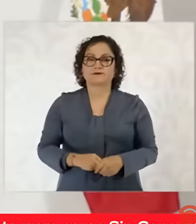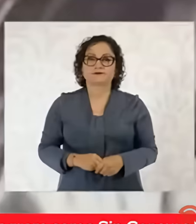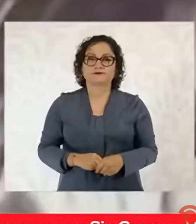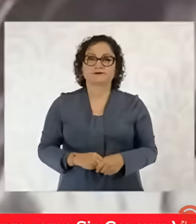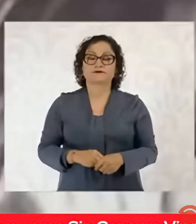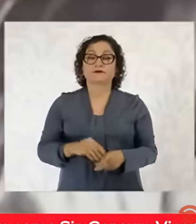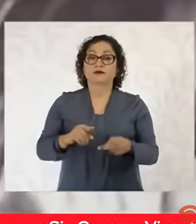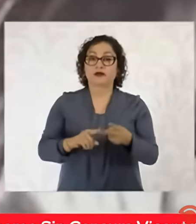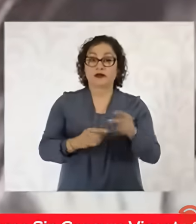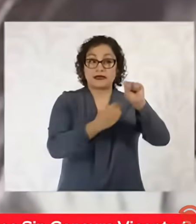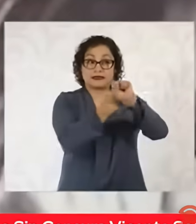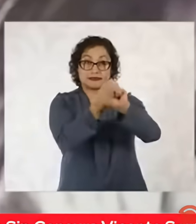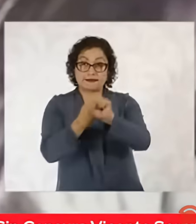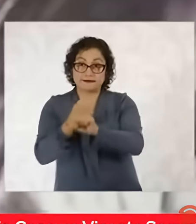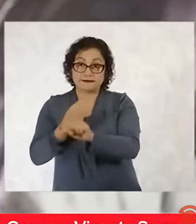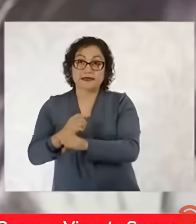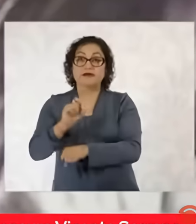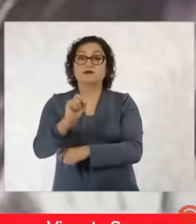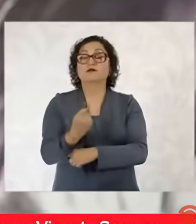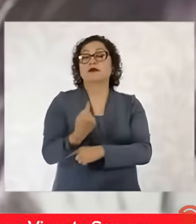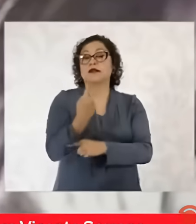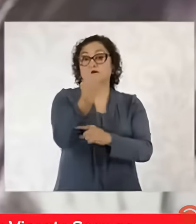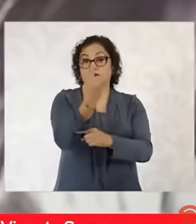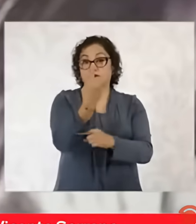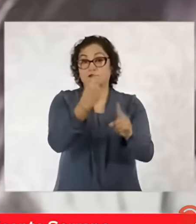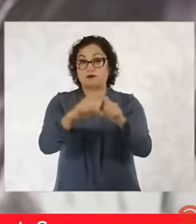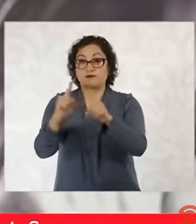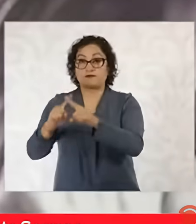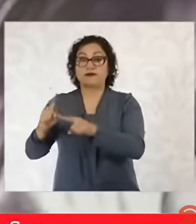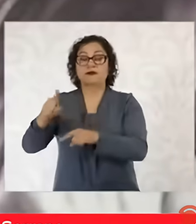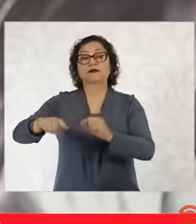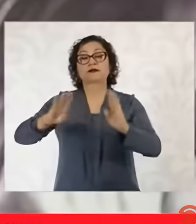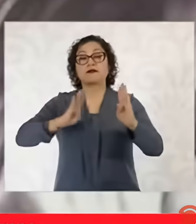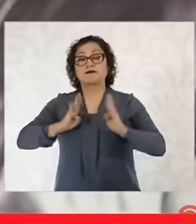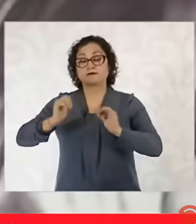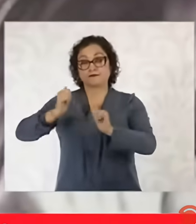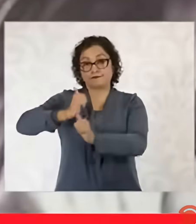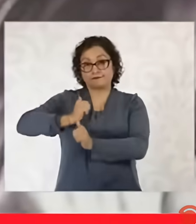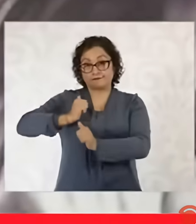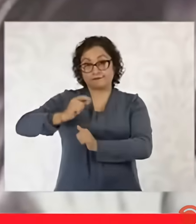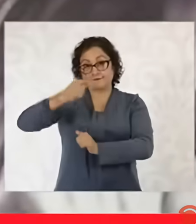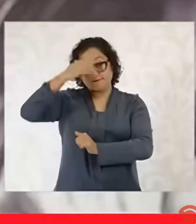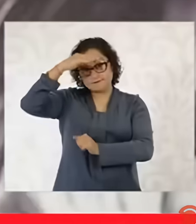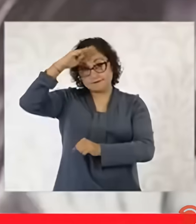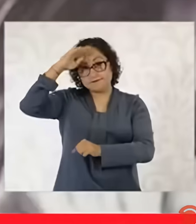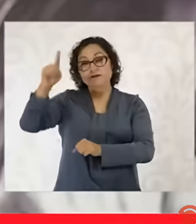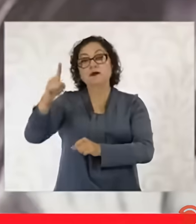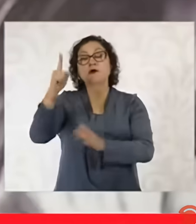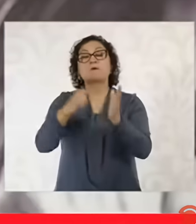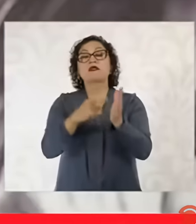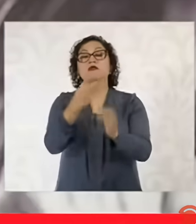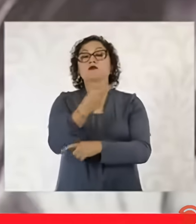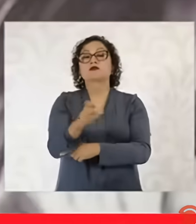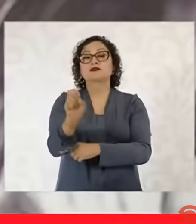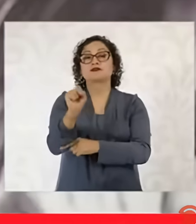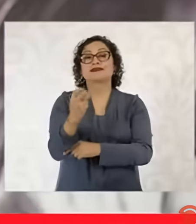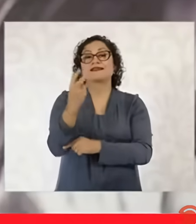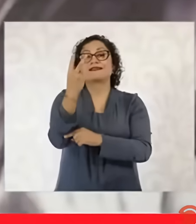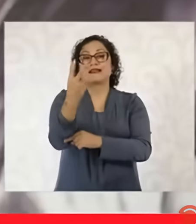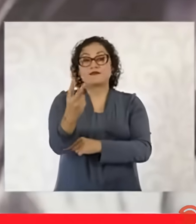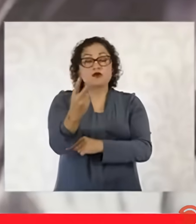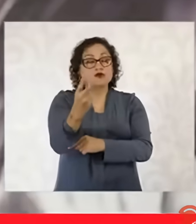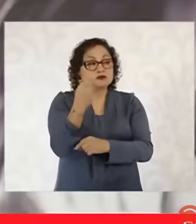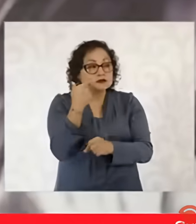En 21 estados de la República, el Ejército y la Marina han inhabilitado 1,262 laboratorios dedicados